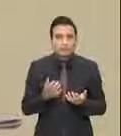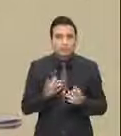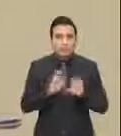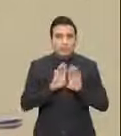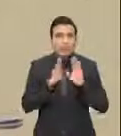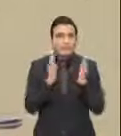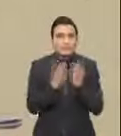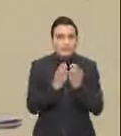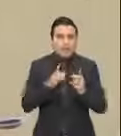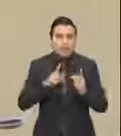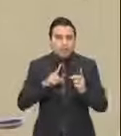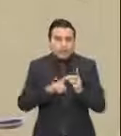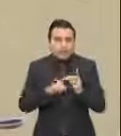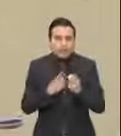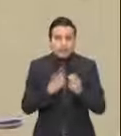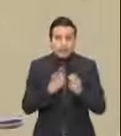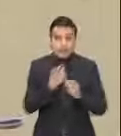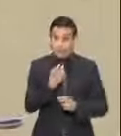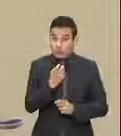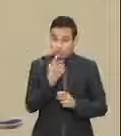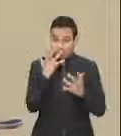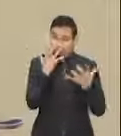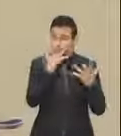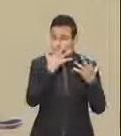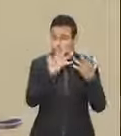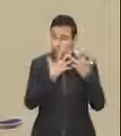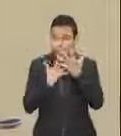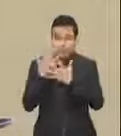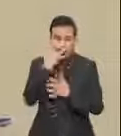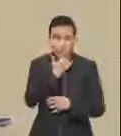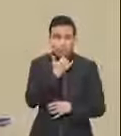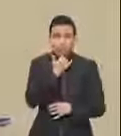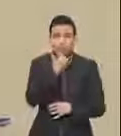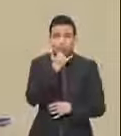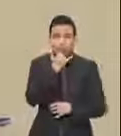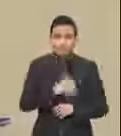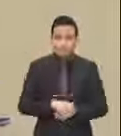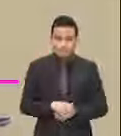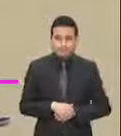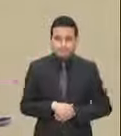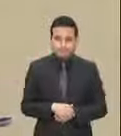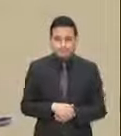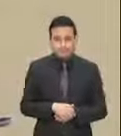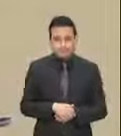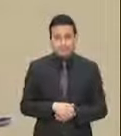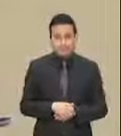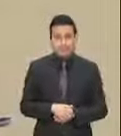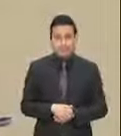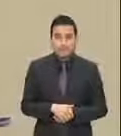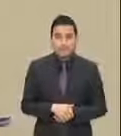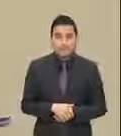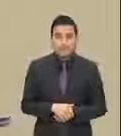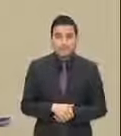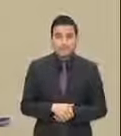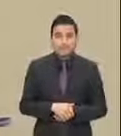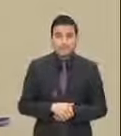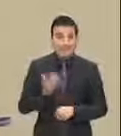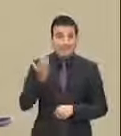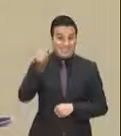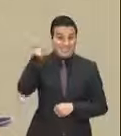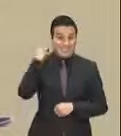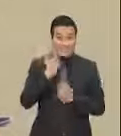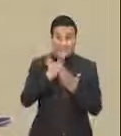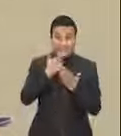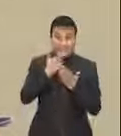casilla era tan incierto como en muchas ocasiones impredecible la opacidad con la que se construía esa lista de